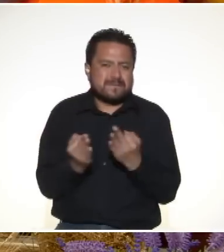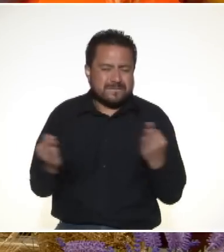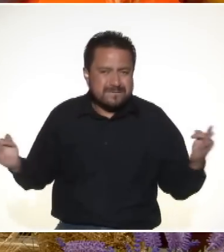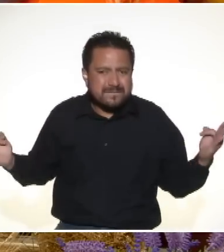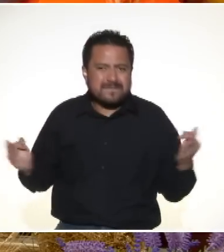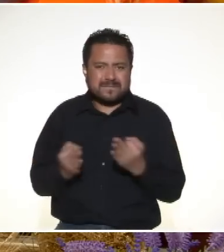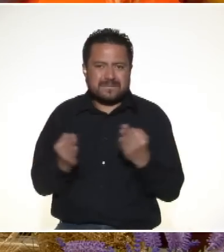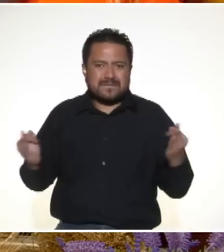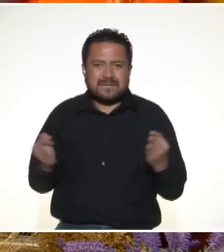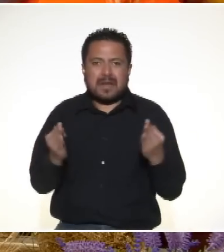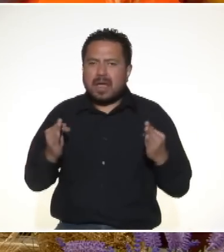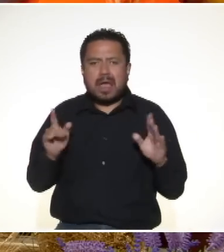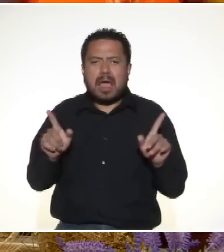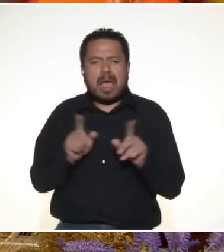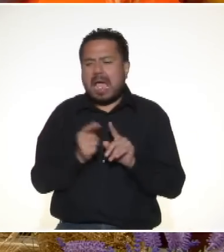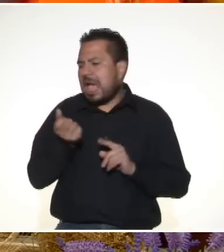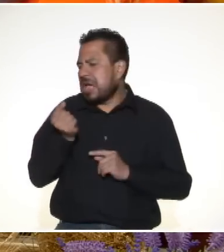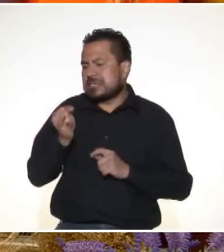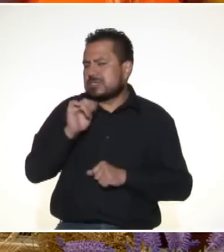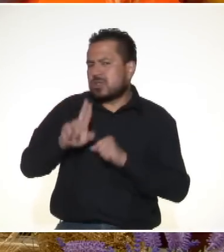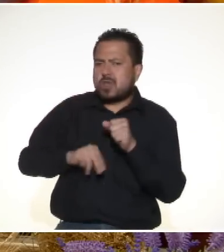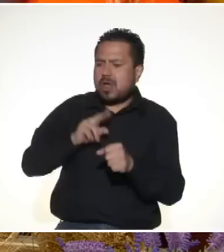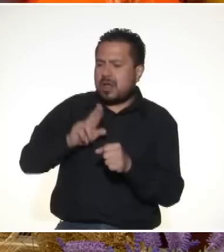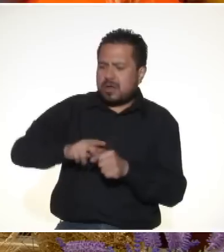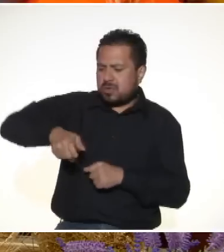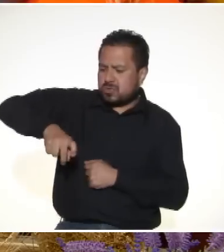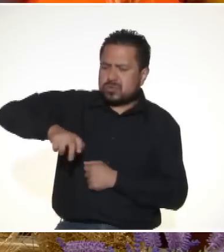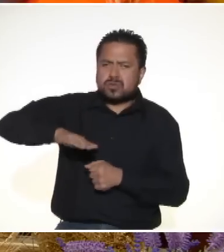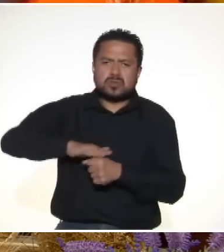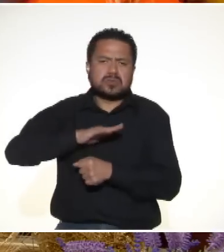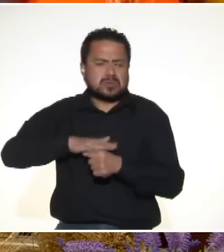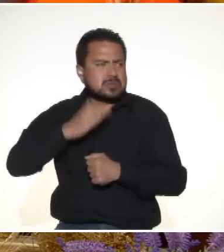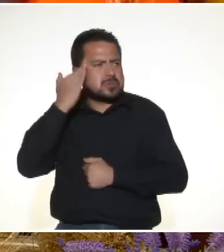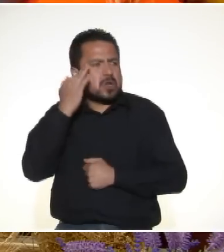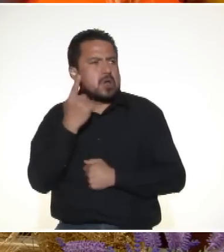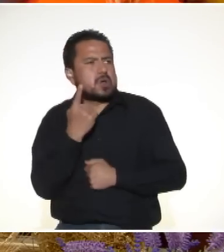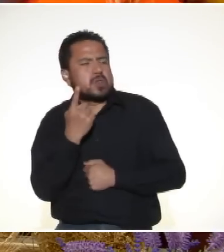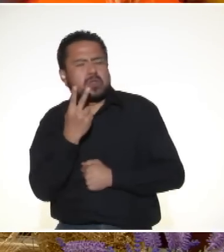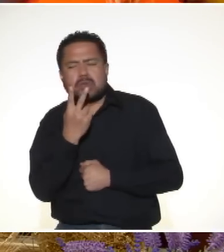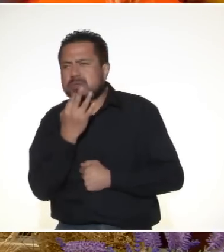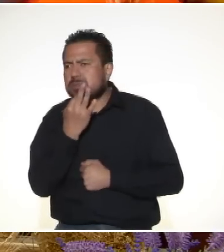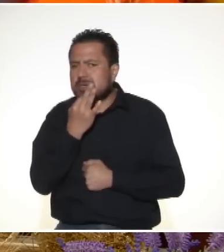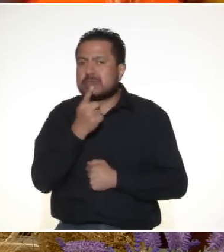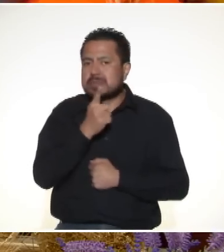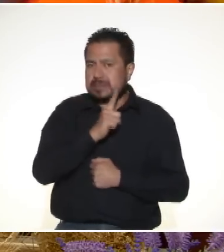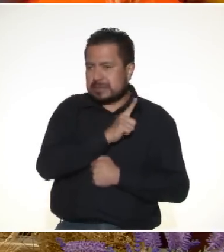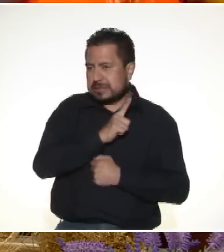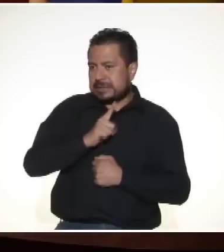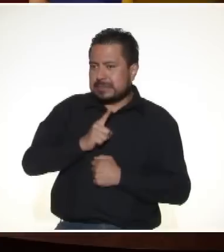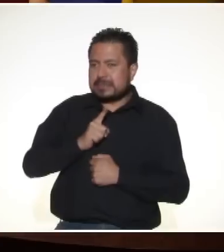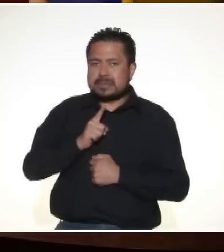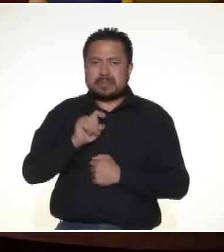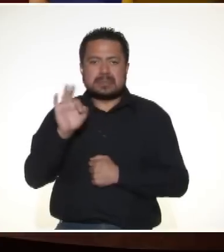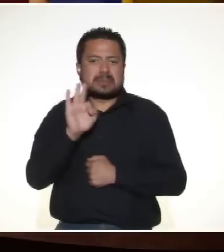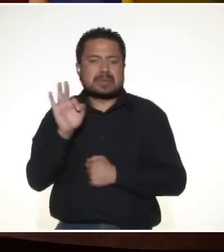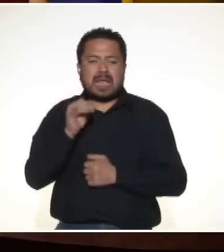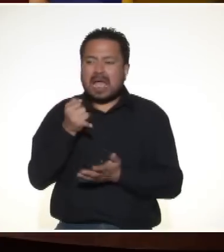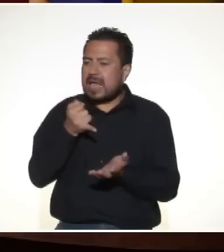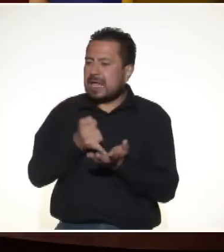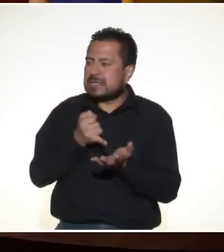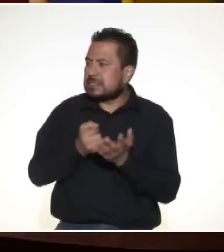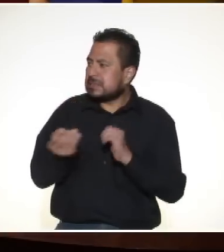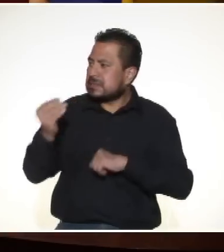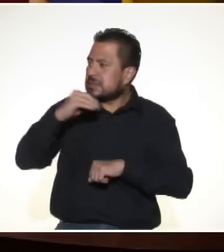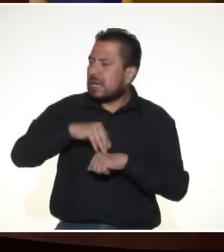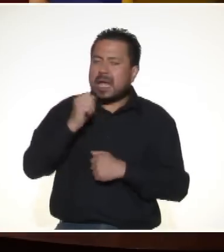Es decir, el agua corriente tal cual. Tiempo suficiente, 1 o 2 minutos. Tomar en cuenta lo siguiente, ¿eh? Si te cayó, por ejemplo, aceite